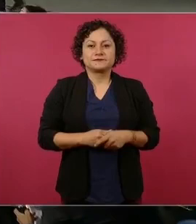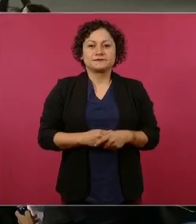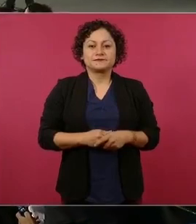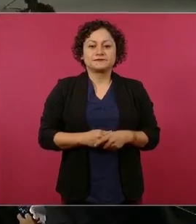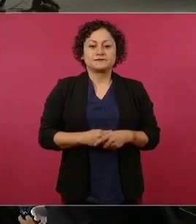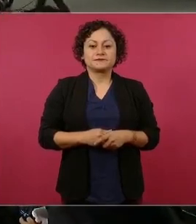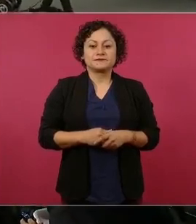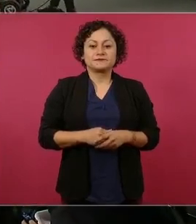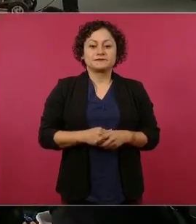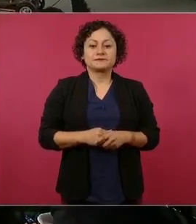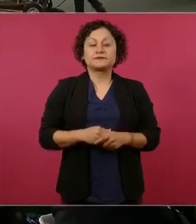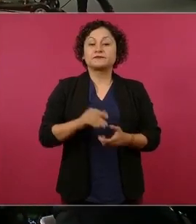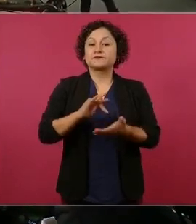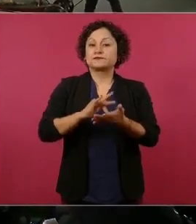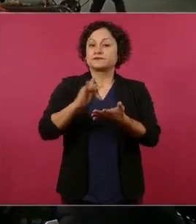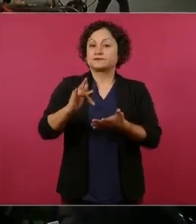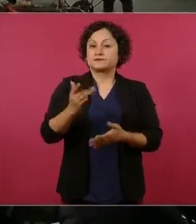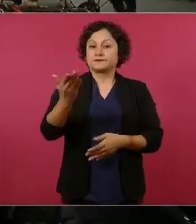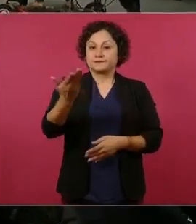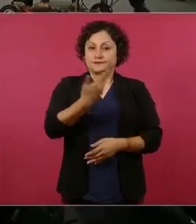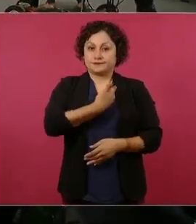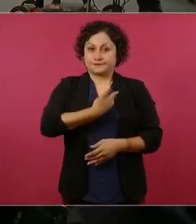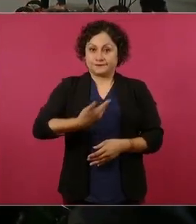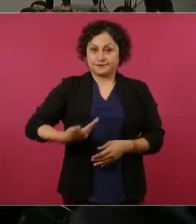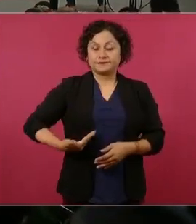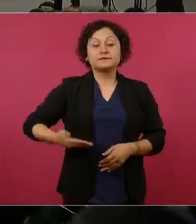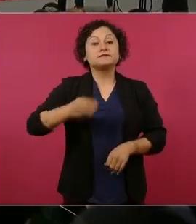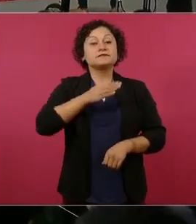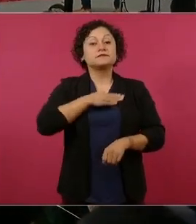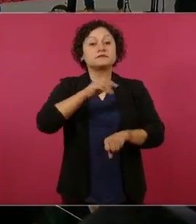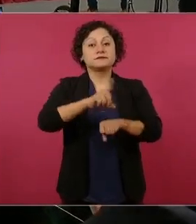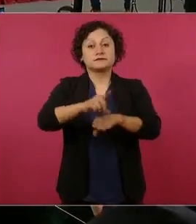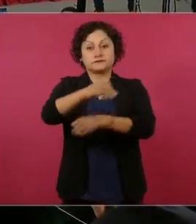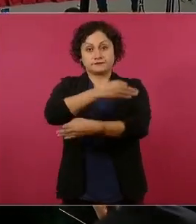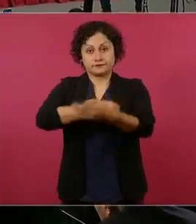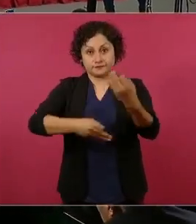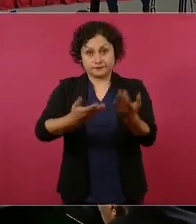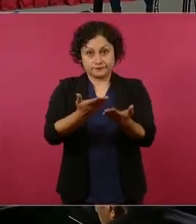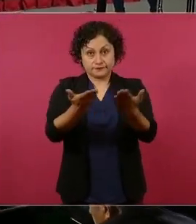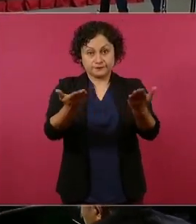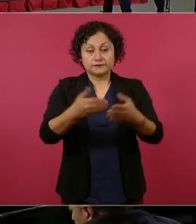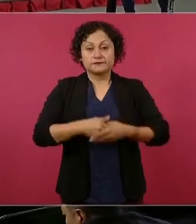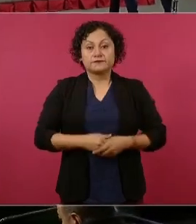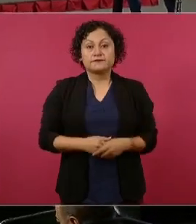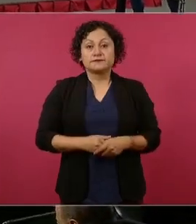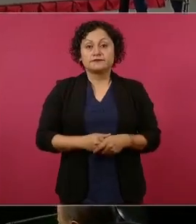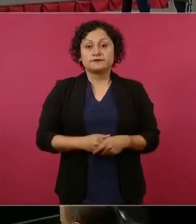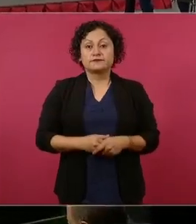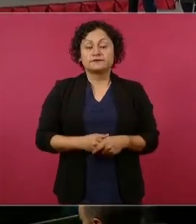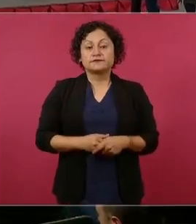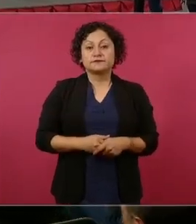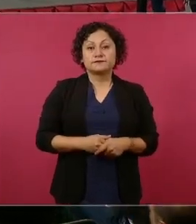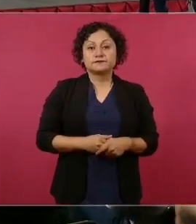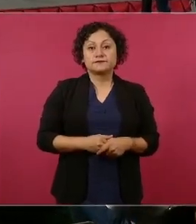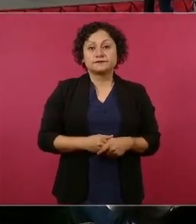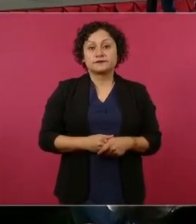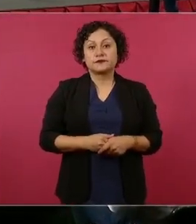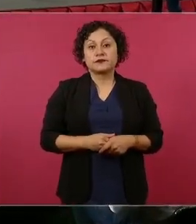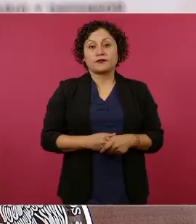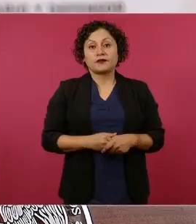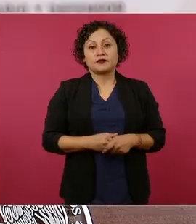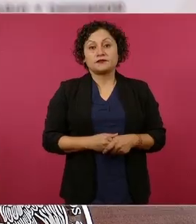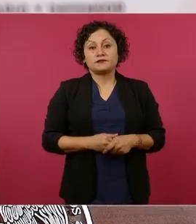Muchas gracias, señor presidente. Buenos días a todos. Hemos venido a atender